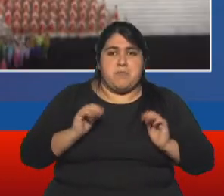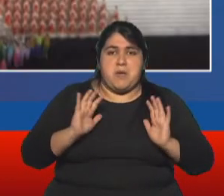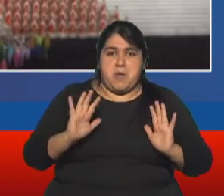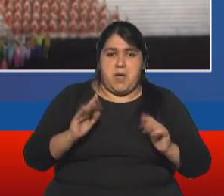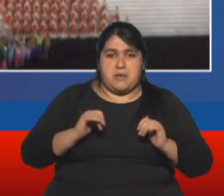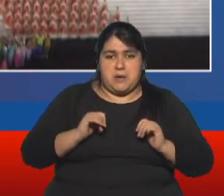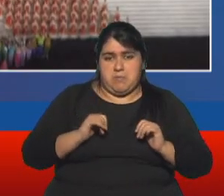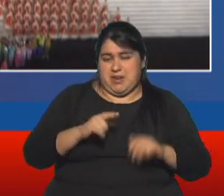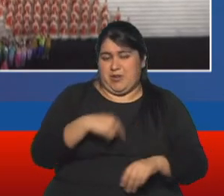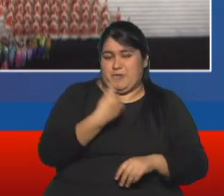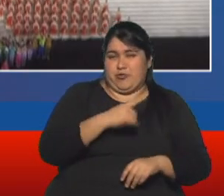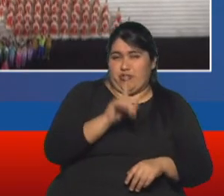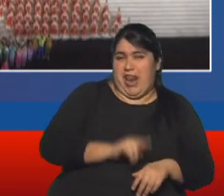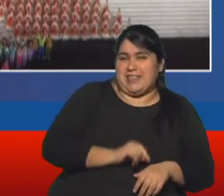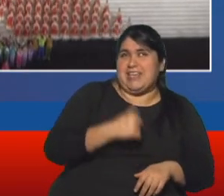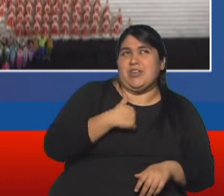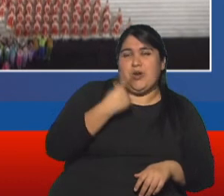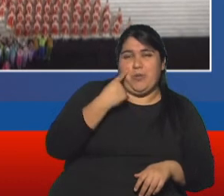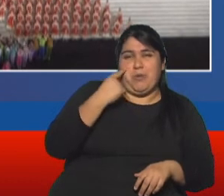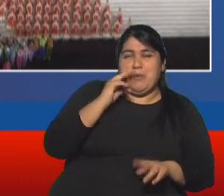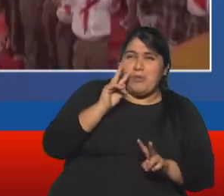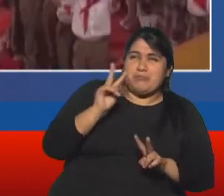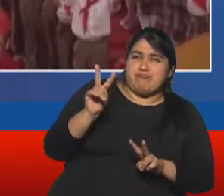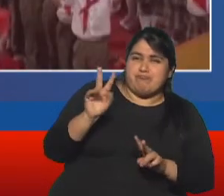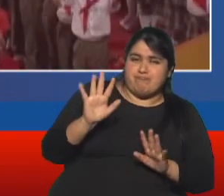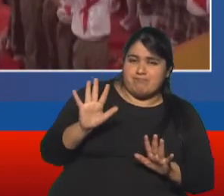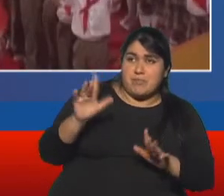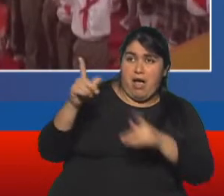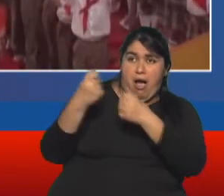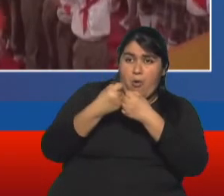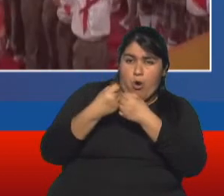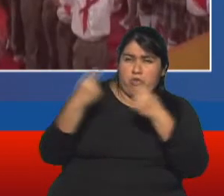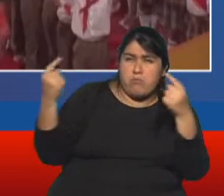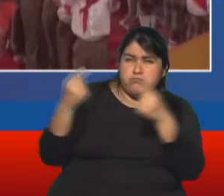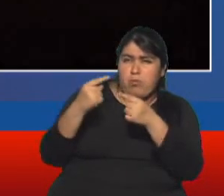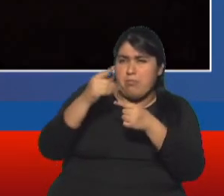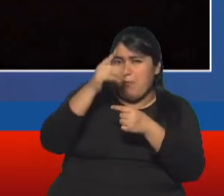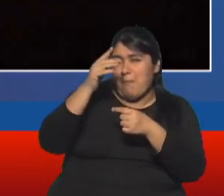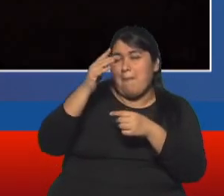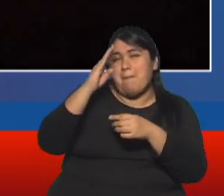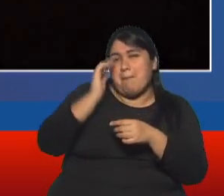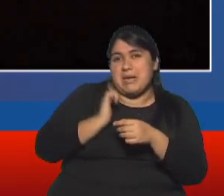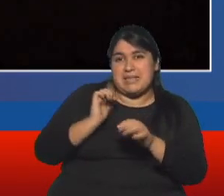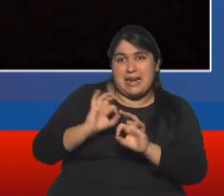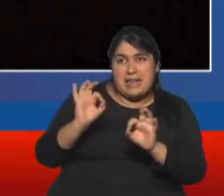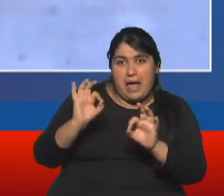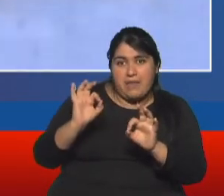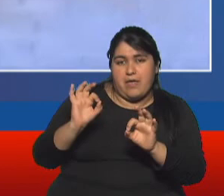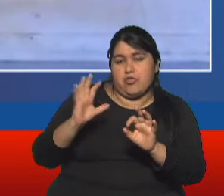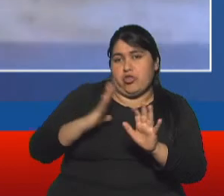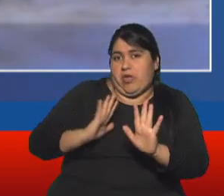como latinoamericanos y a nivel mundial, que no se llegue a una confrontación militar abierta en la